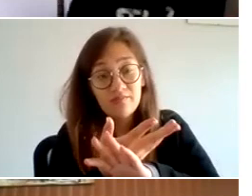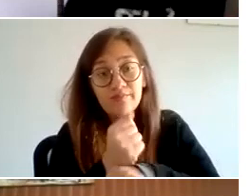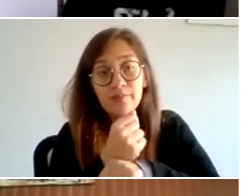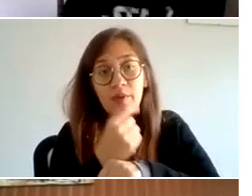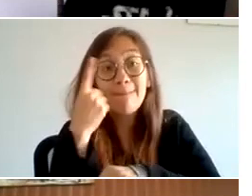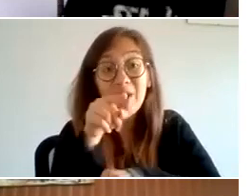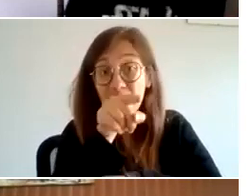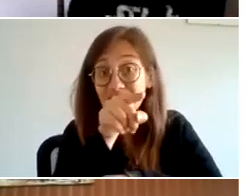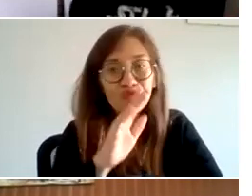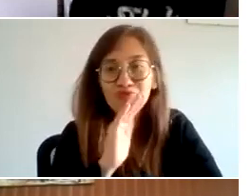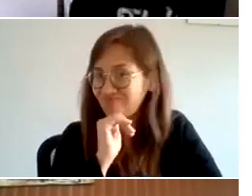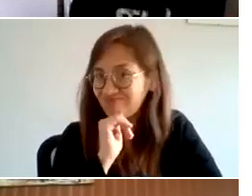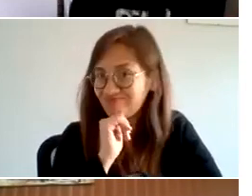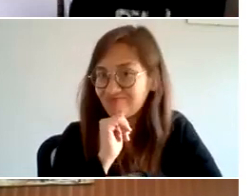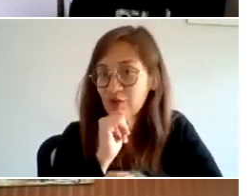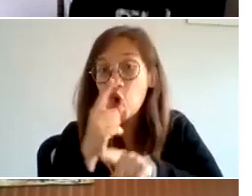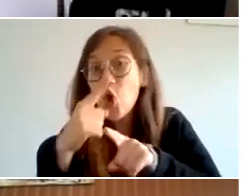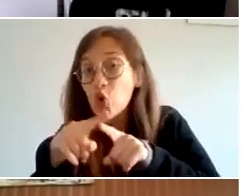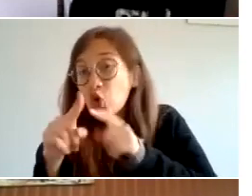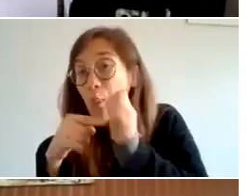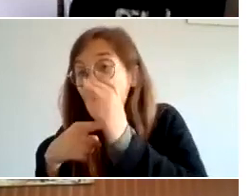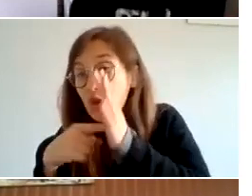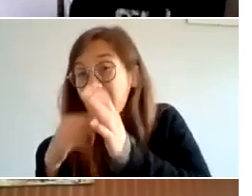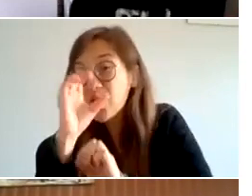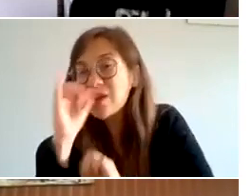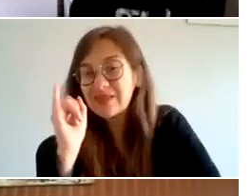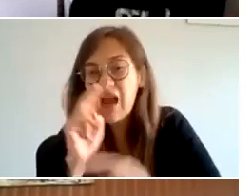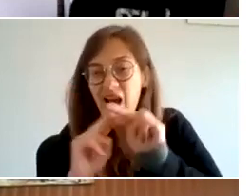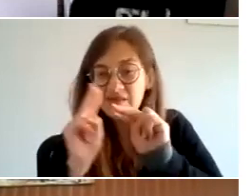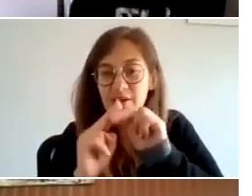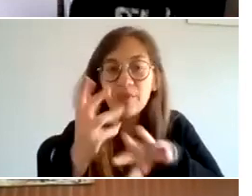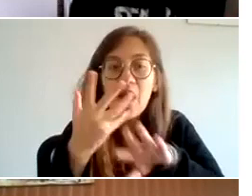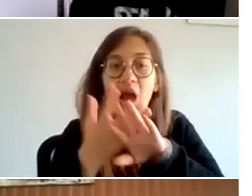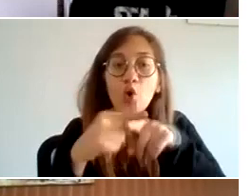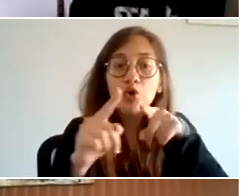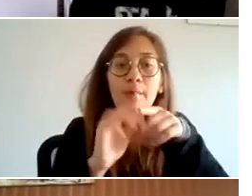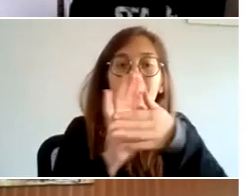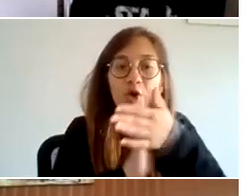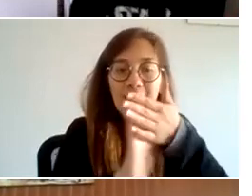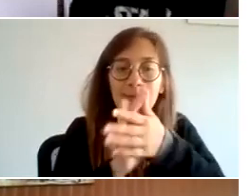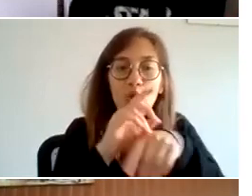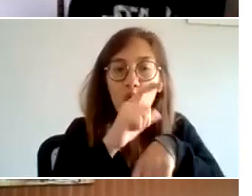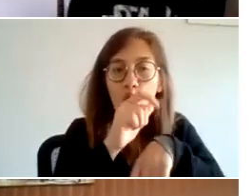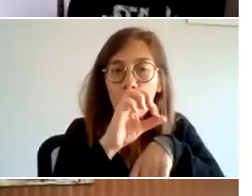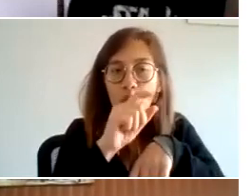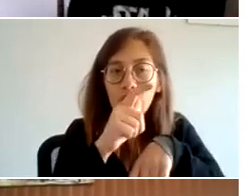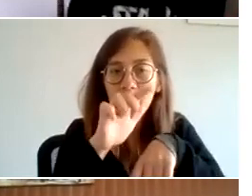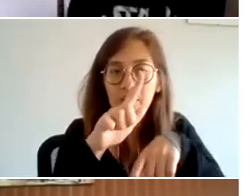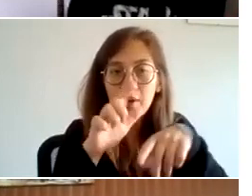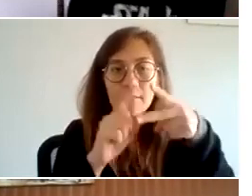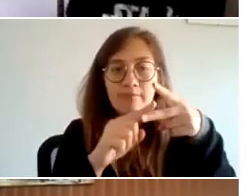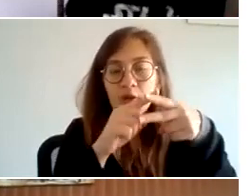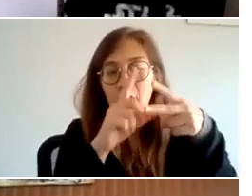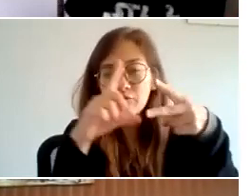Bing. Existe el buscador que se llama DuckDuckGo, que